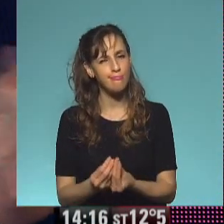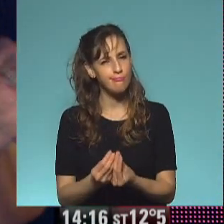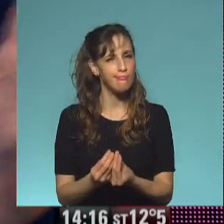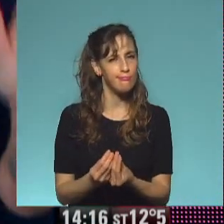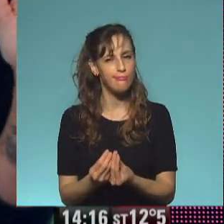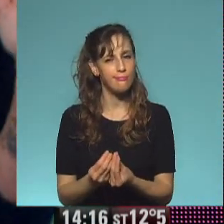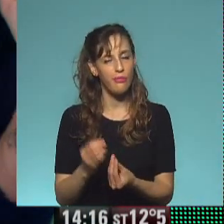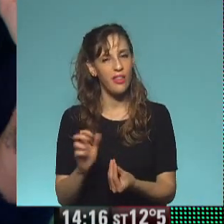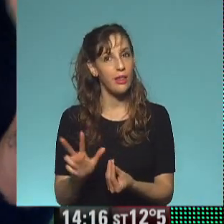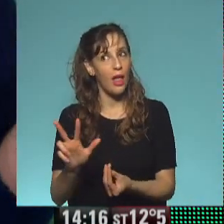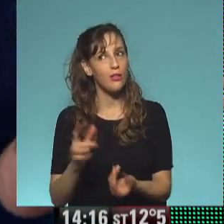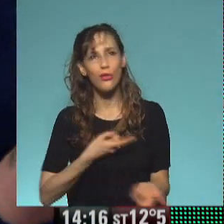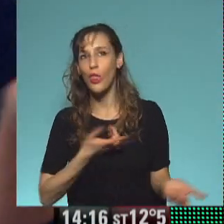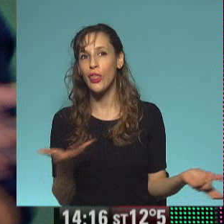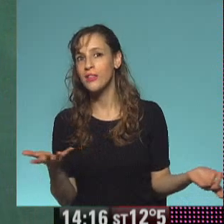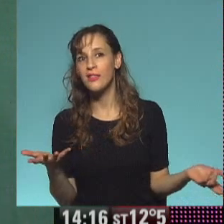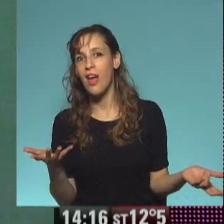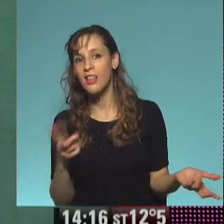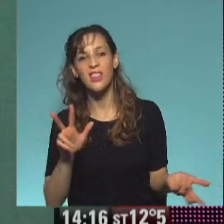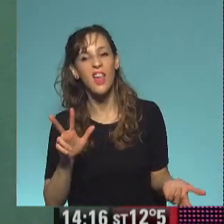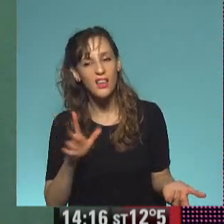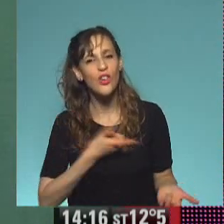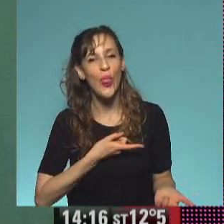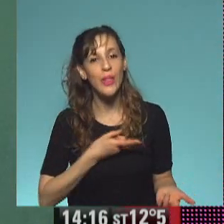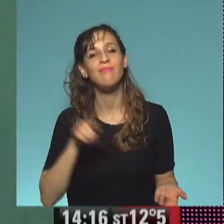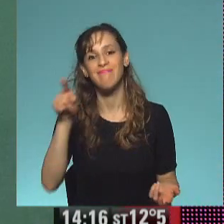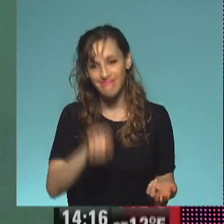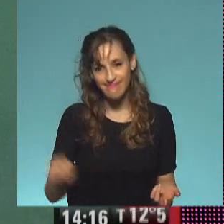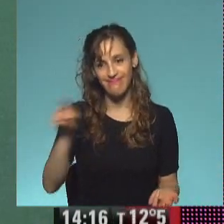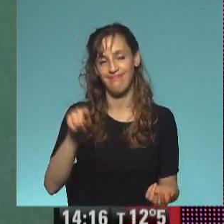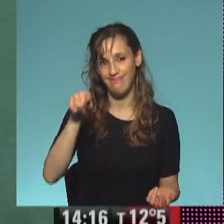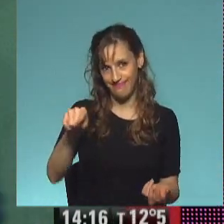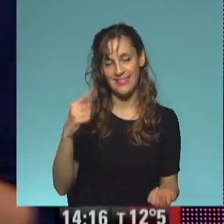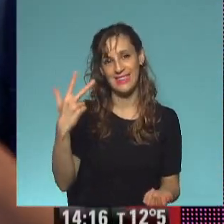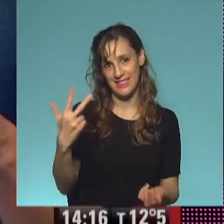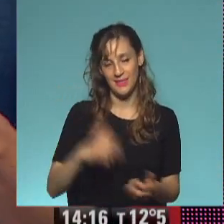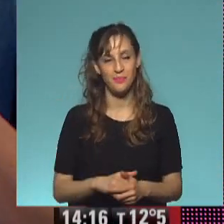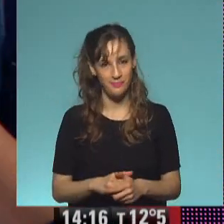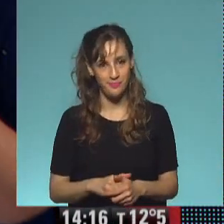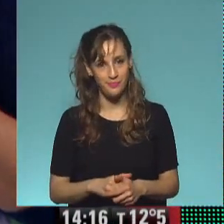Este es más fácil porque justo después está después del igual. Después del igual. ¿Sí? Entonces,